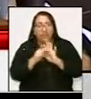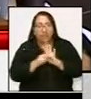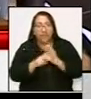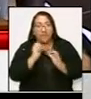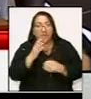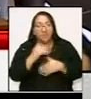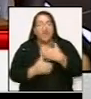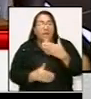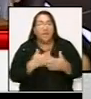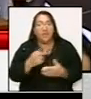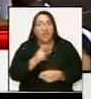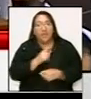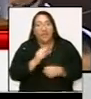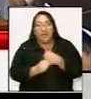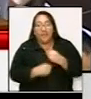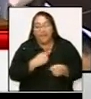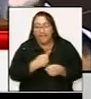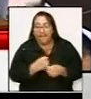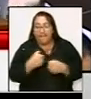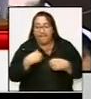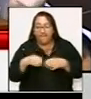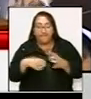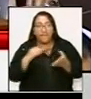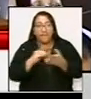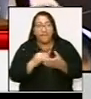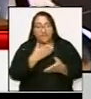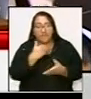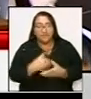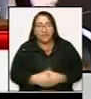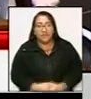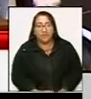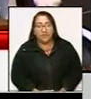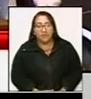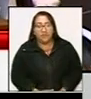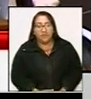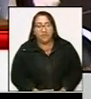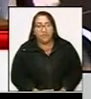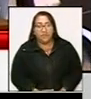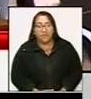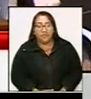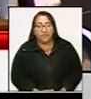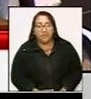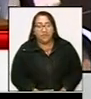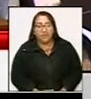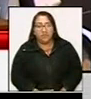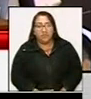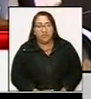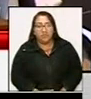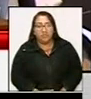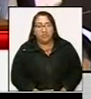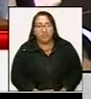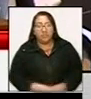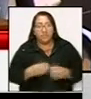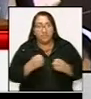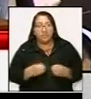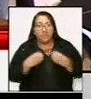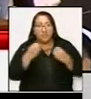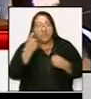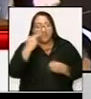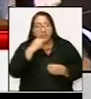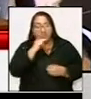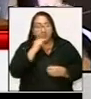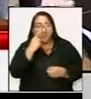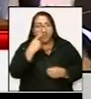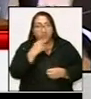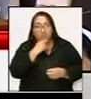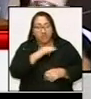los avances, que cada año debería ir mejorando la condición de oportunidades para las mujeres y